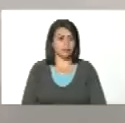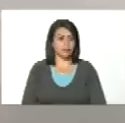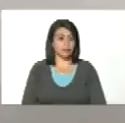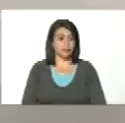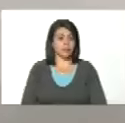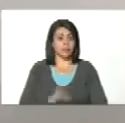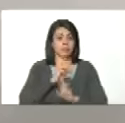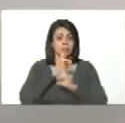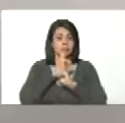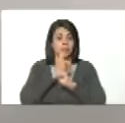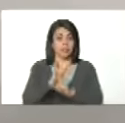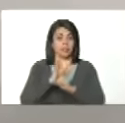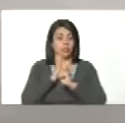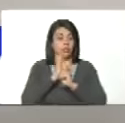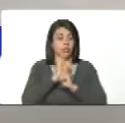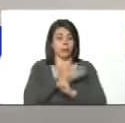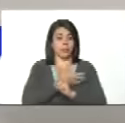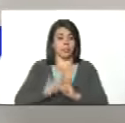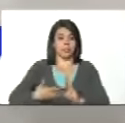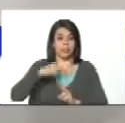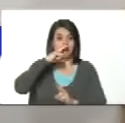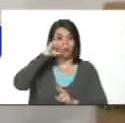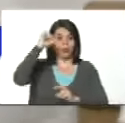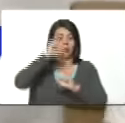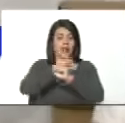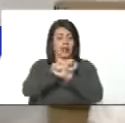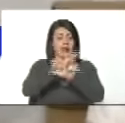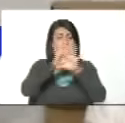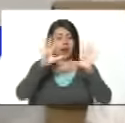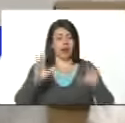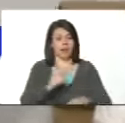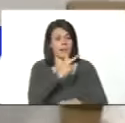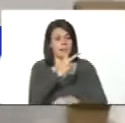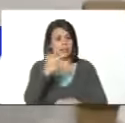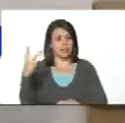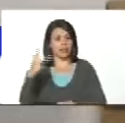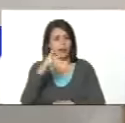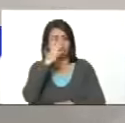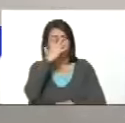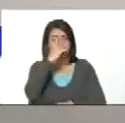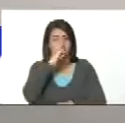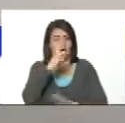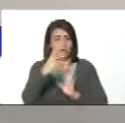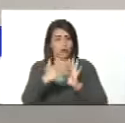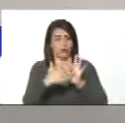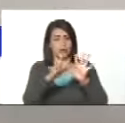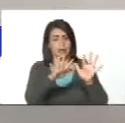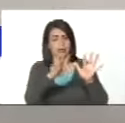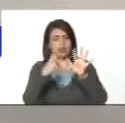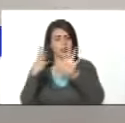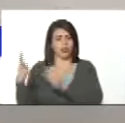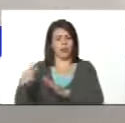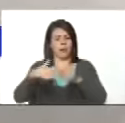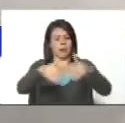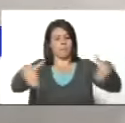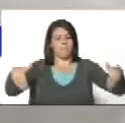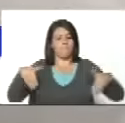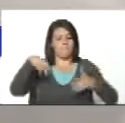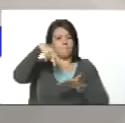Y la respuesta del presidente Maduro fue muy clara el 23 de febrero del año 2019 en el Balcón del Pueblo.